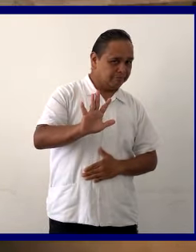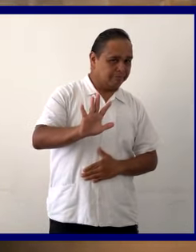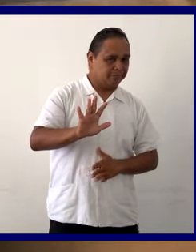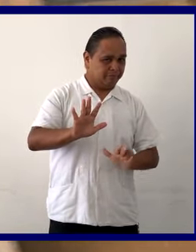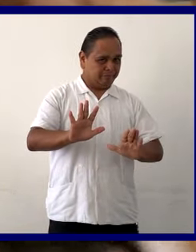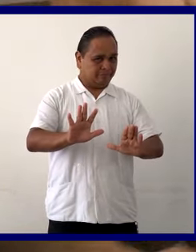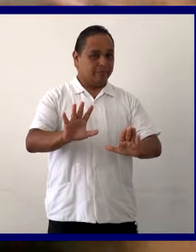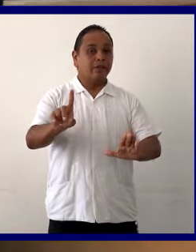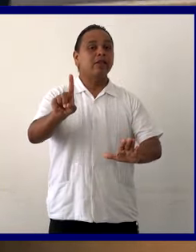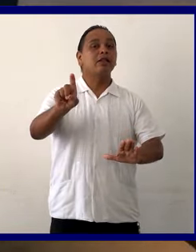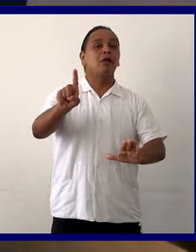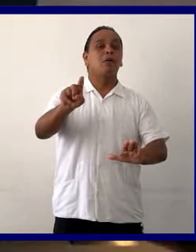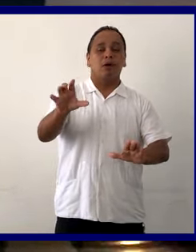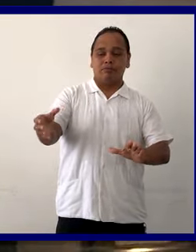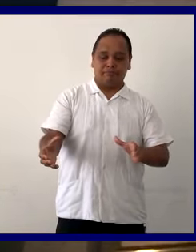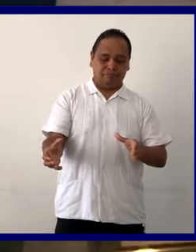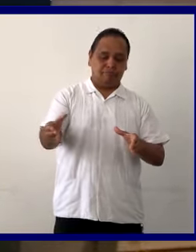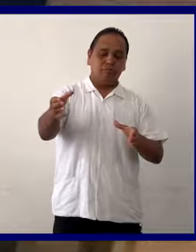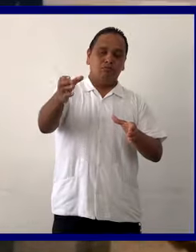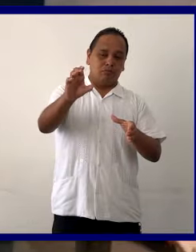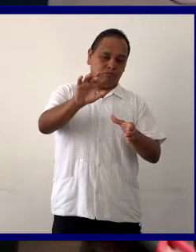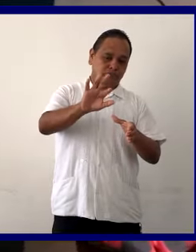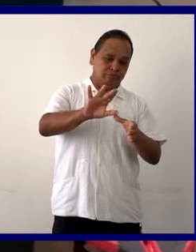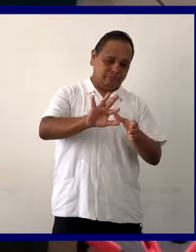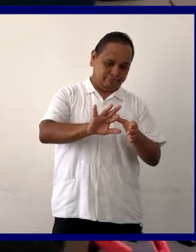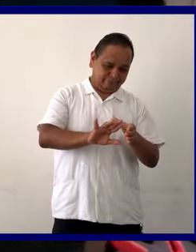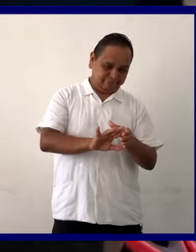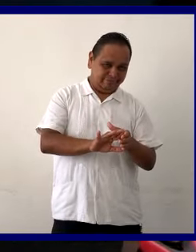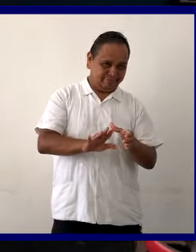listo, agua. Le vamos a agregar agüita.